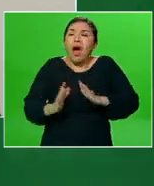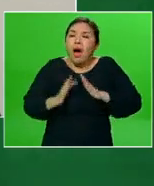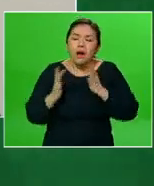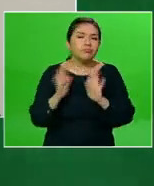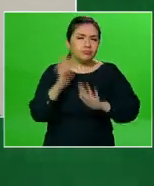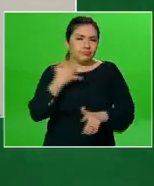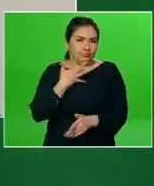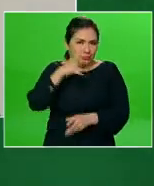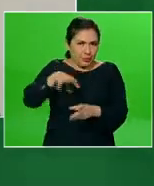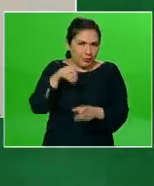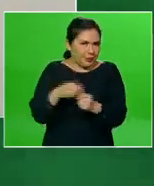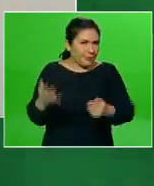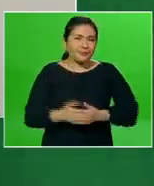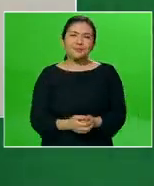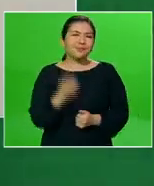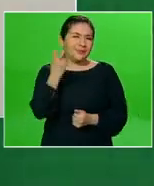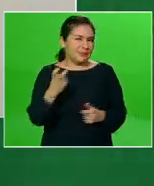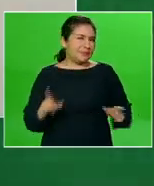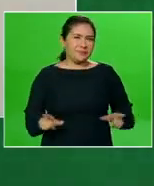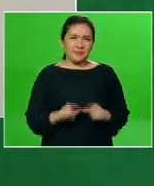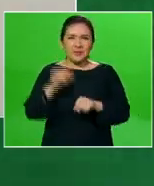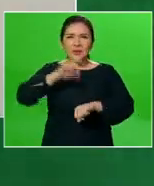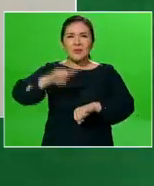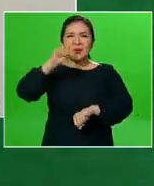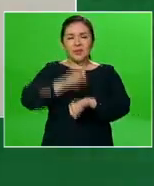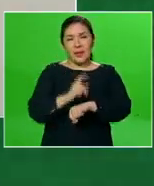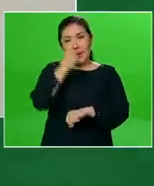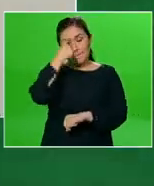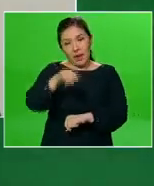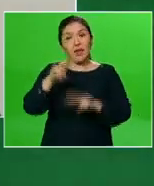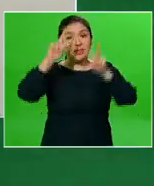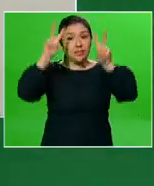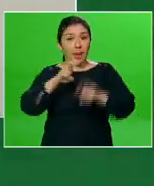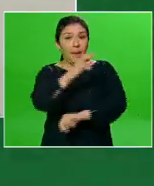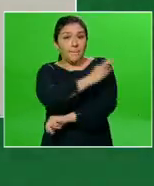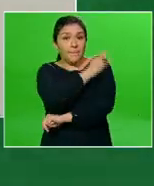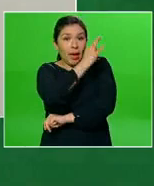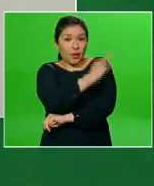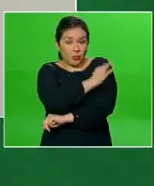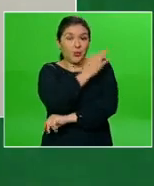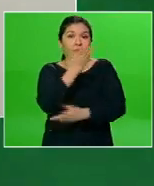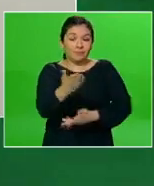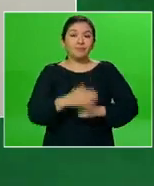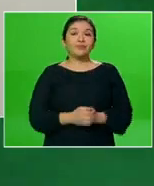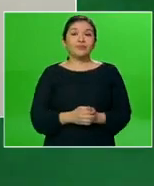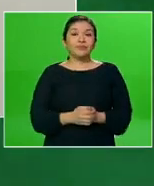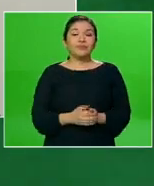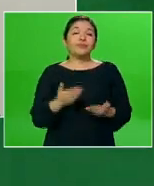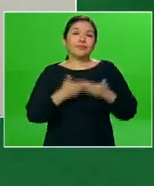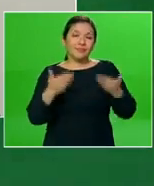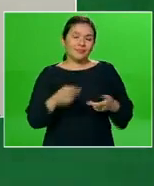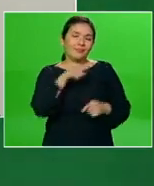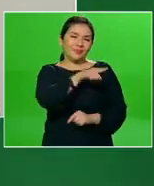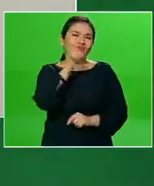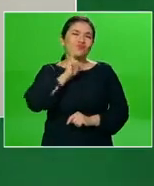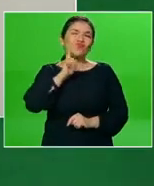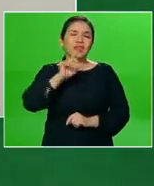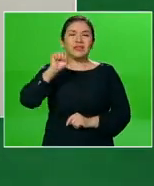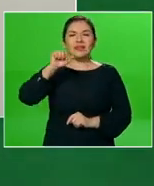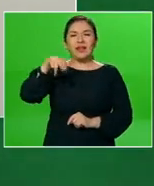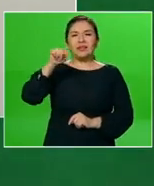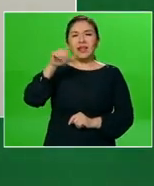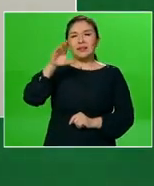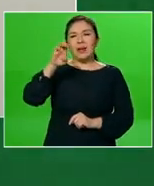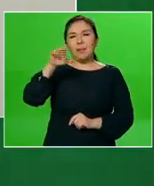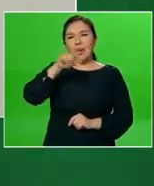vacuna entonces bueno esta sería la actualización de este componente de regreso el uso del agua sal a otra santa salarios para